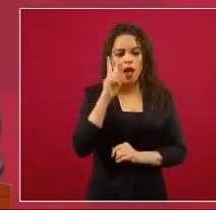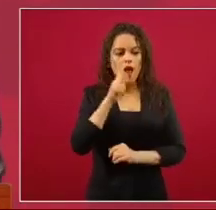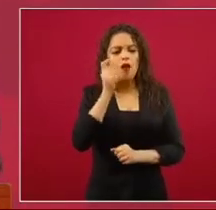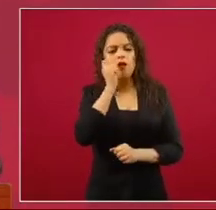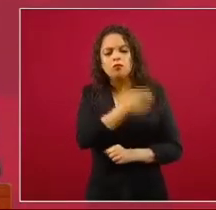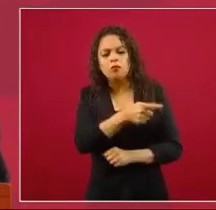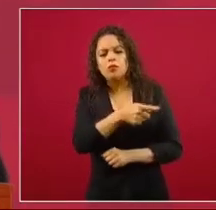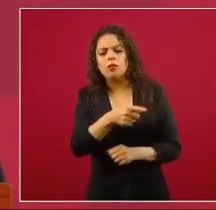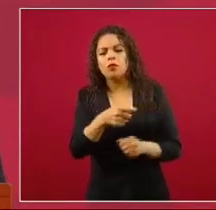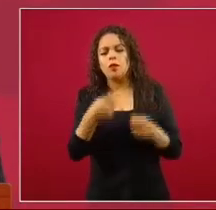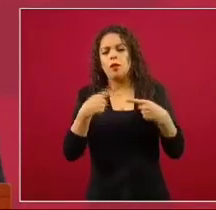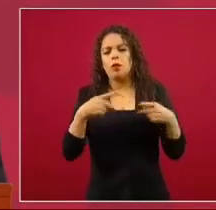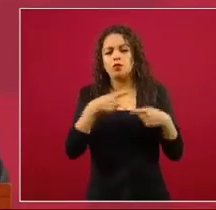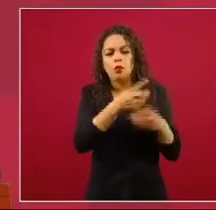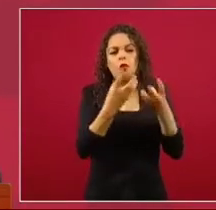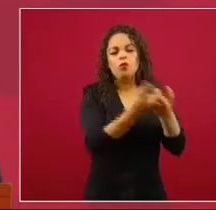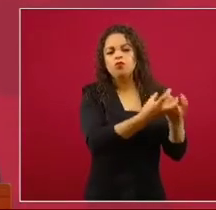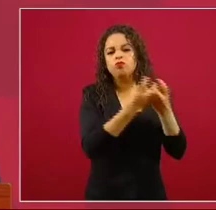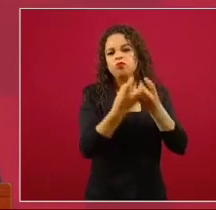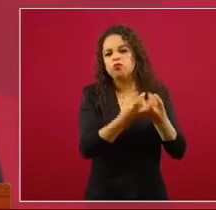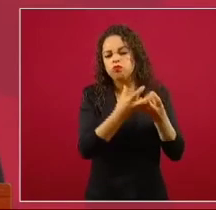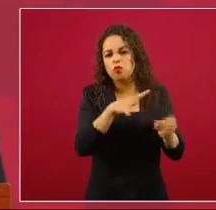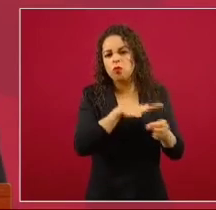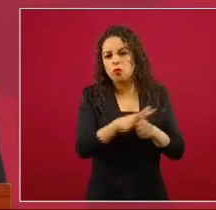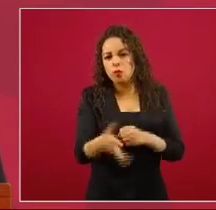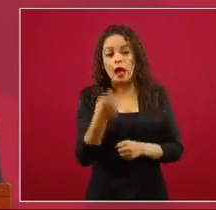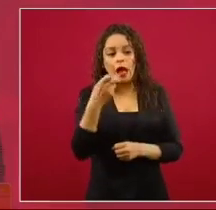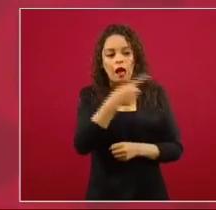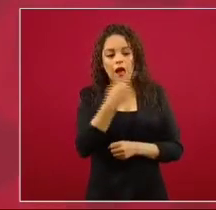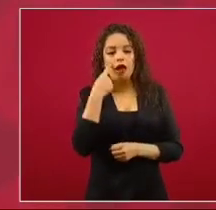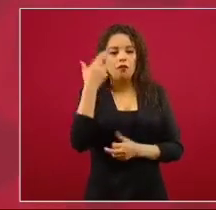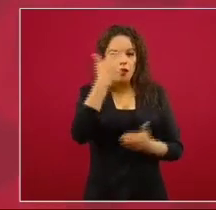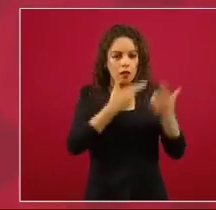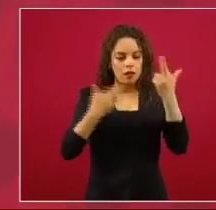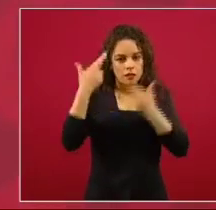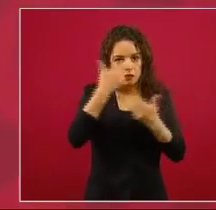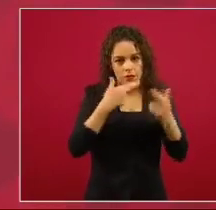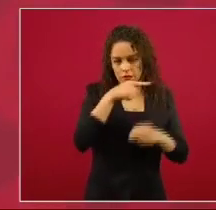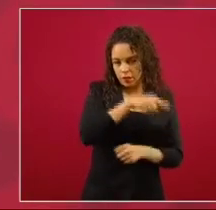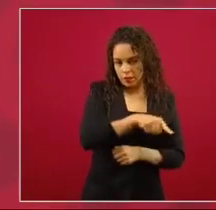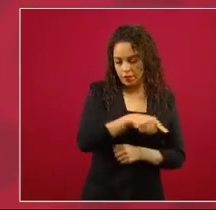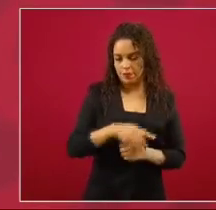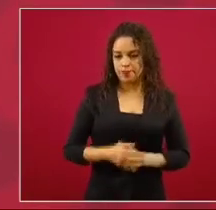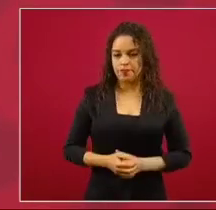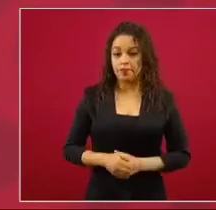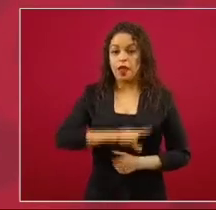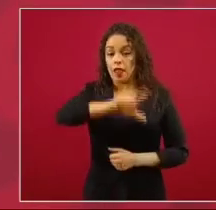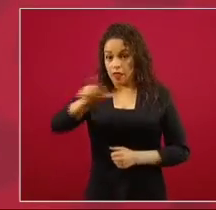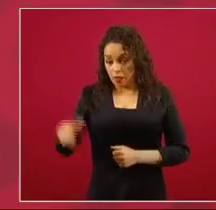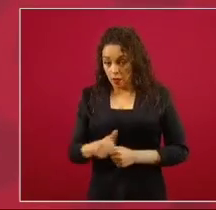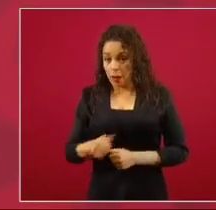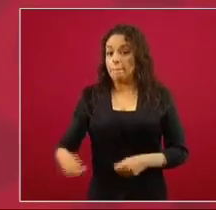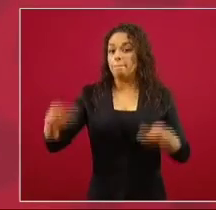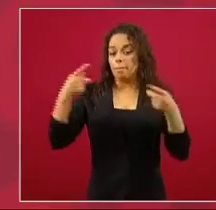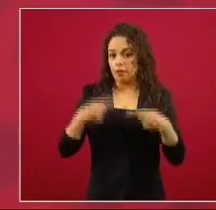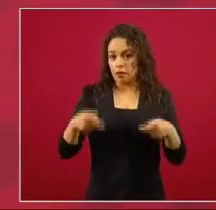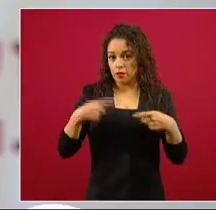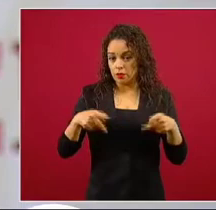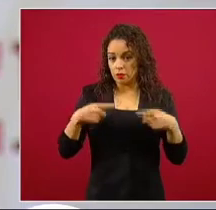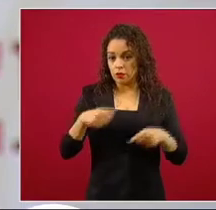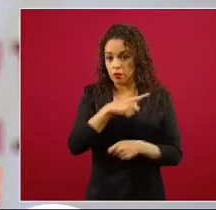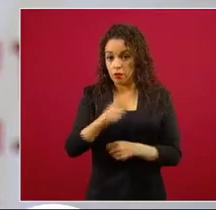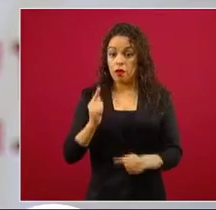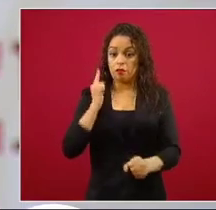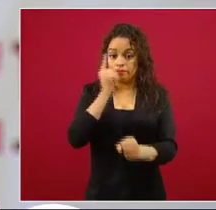encuentros, estimulando la memoria de la persona potencialmente contagiante, y posteriormente las personas que pueden